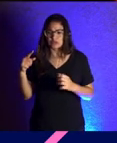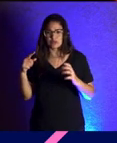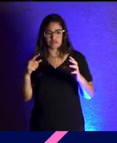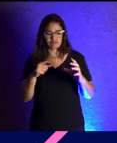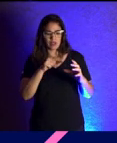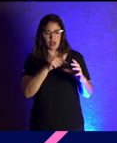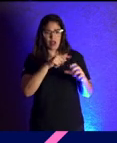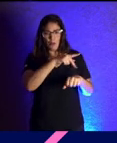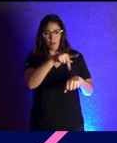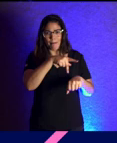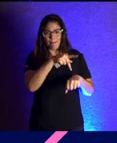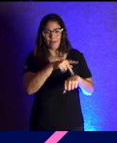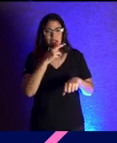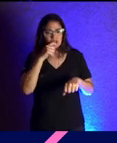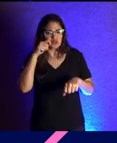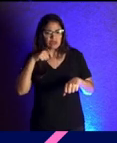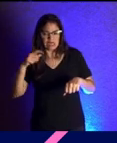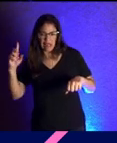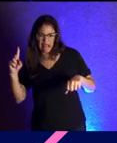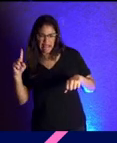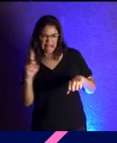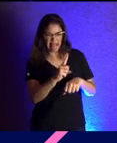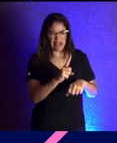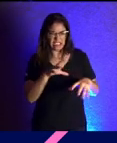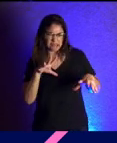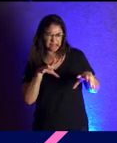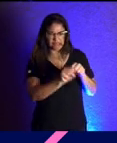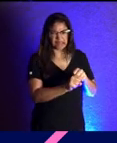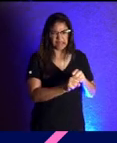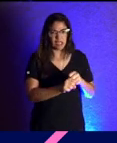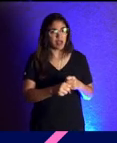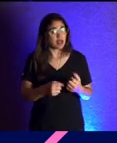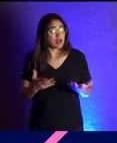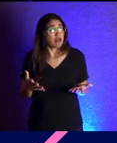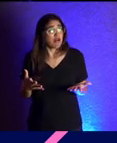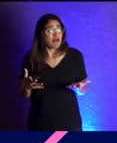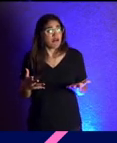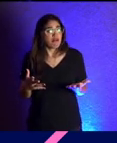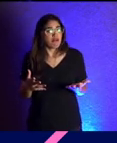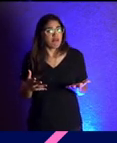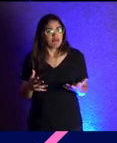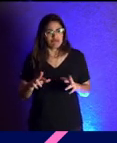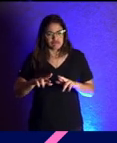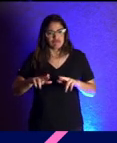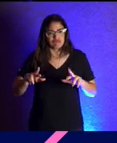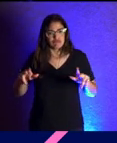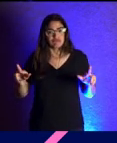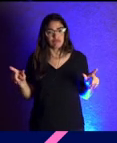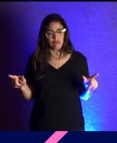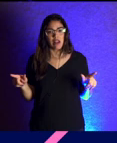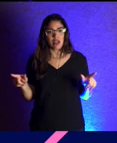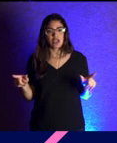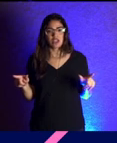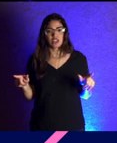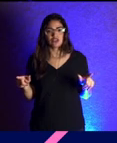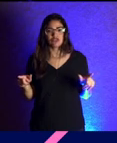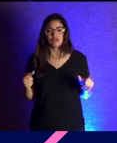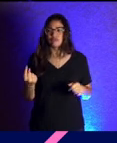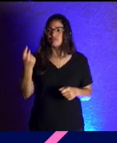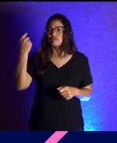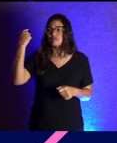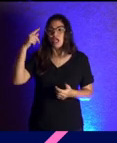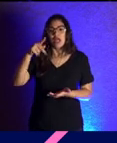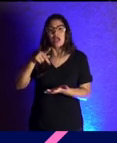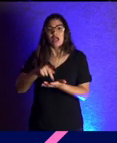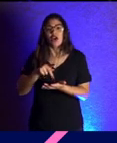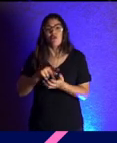tropas, de vehículos, de armas, que finalmente se confirmó que eran mentiras, ¿sí? Y